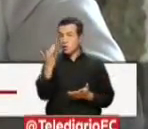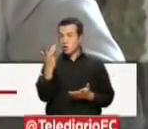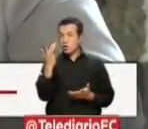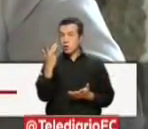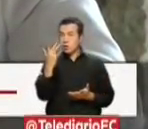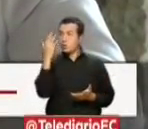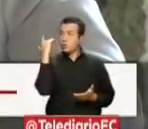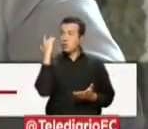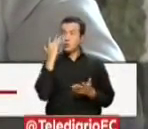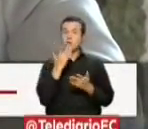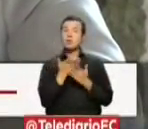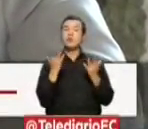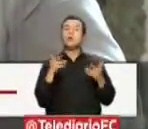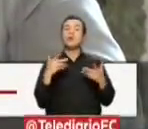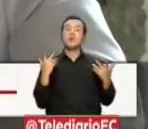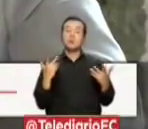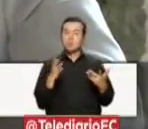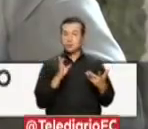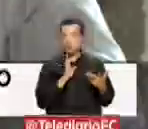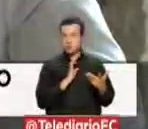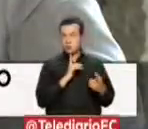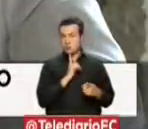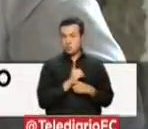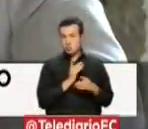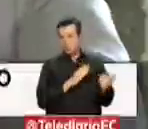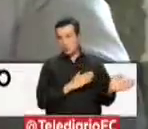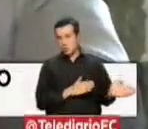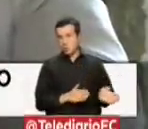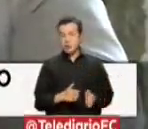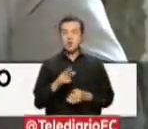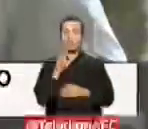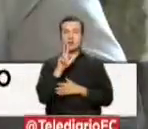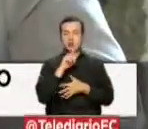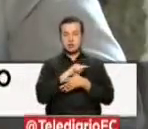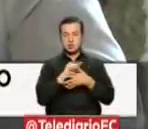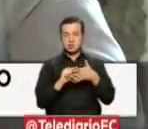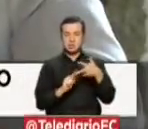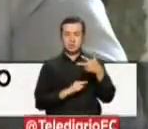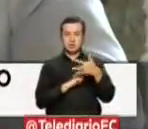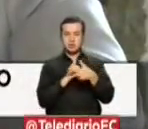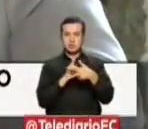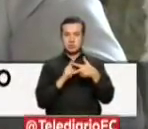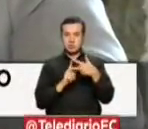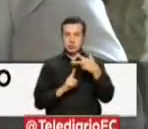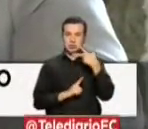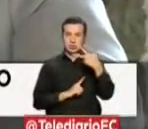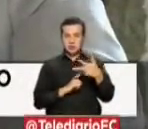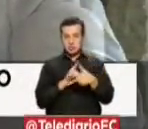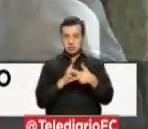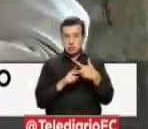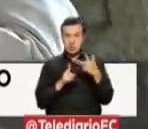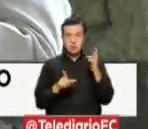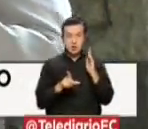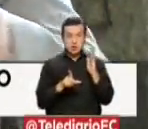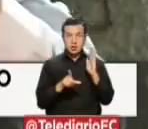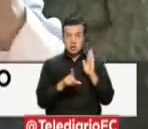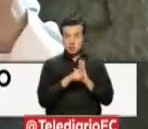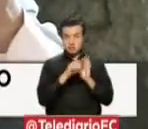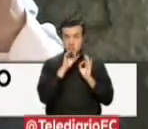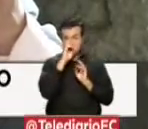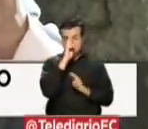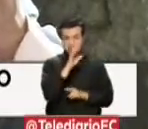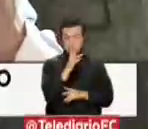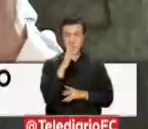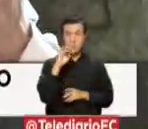lo que se ha producido en la calificación técnica que nosotros hemos realizado son tres tipos de crisis. El primero, la crisis de legalidad, en donde ustedes ven que el